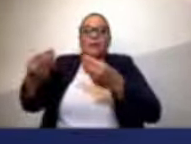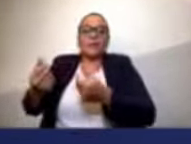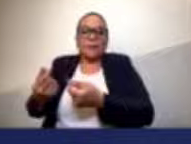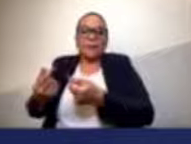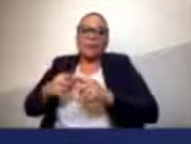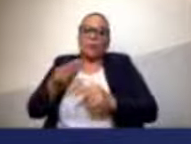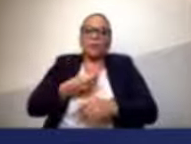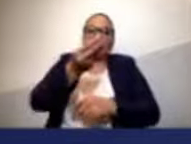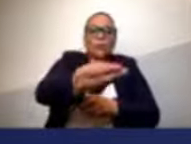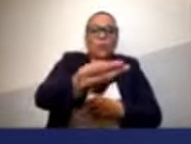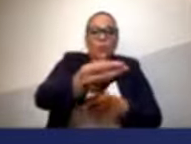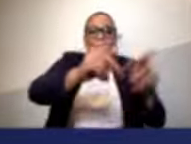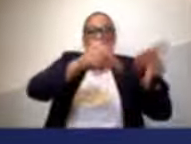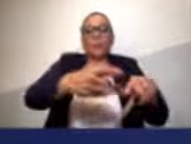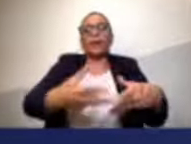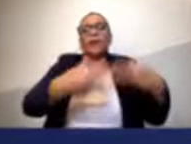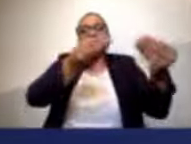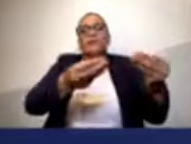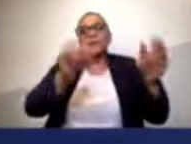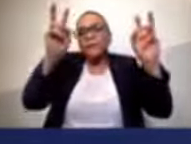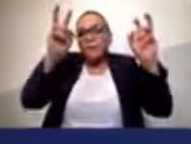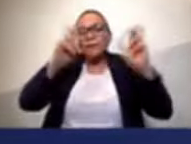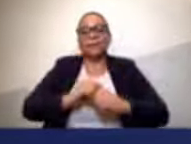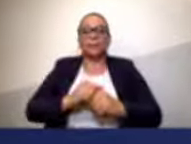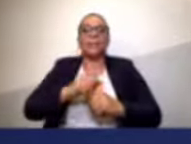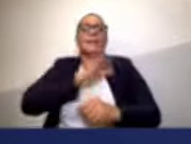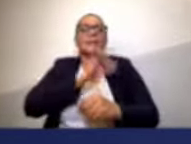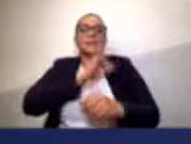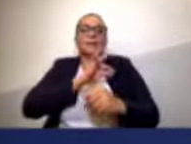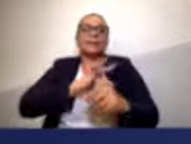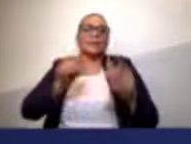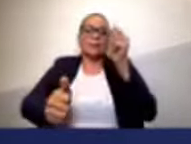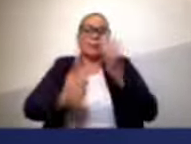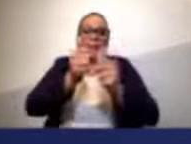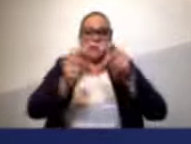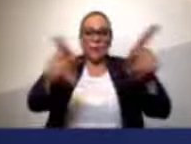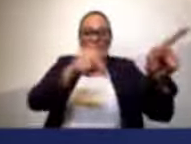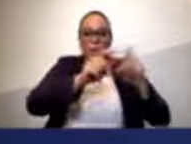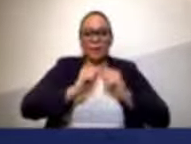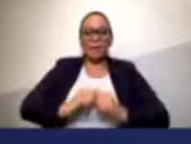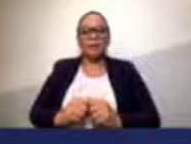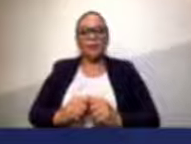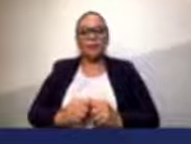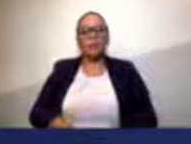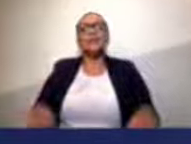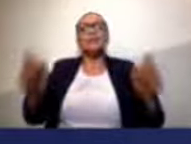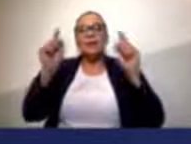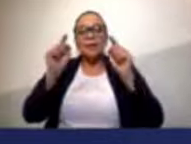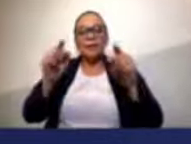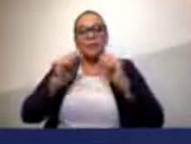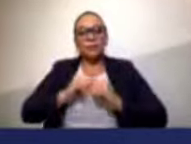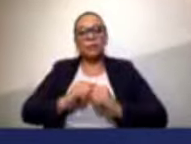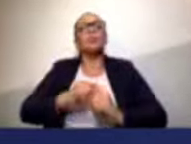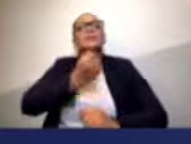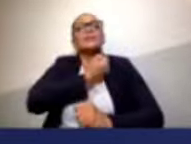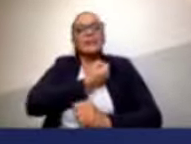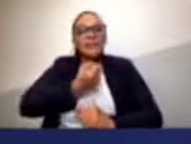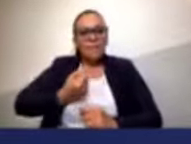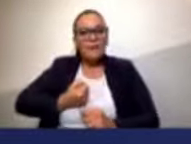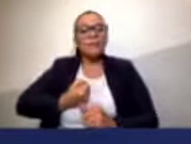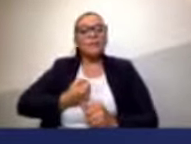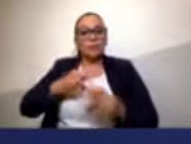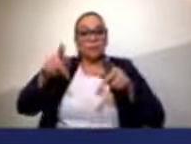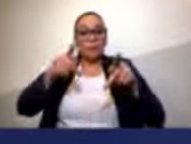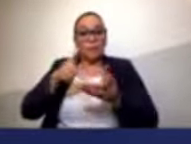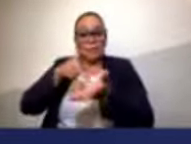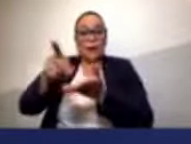a alguien para que la gaste, en teoría, para el bienestar de la mayoría. Y por eso esos sacrificios que hace la